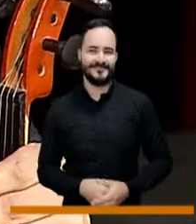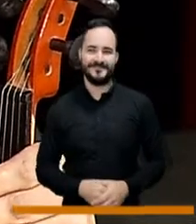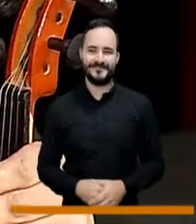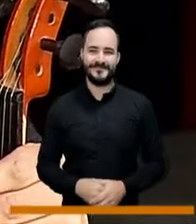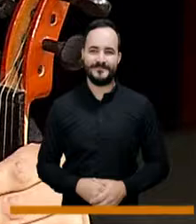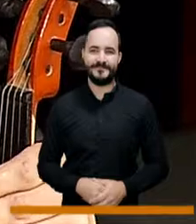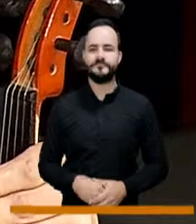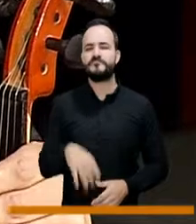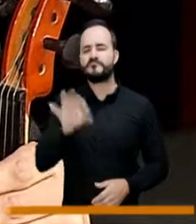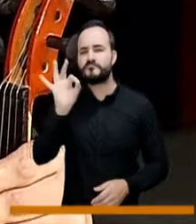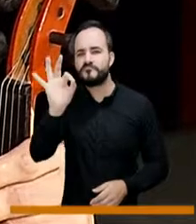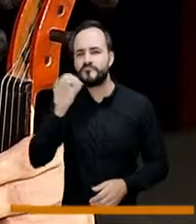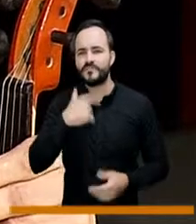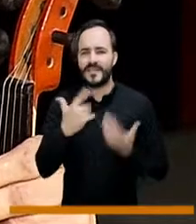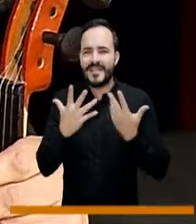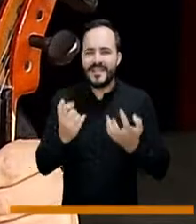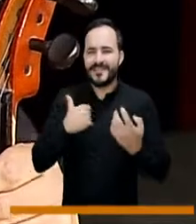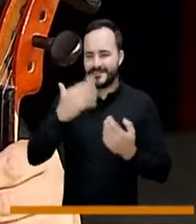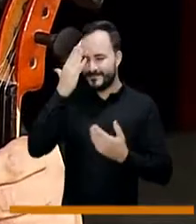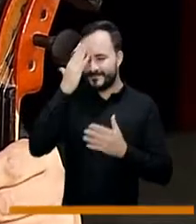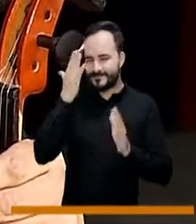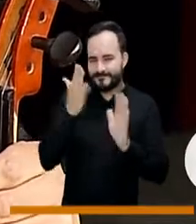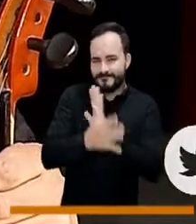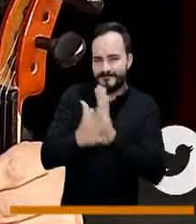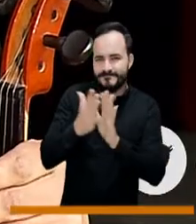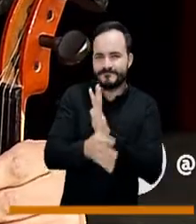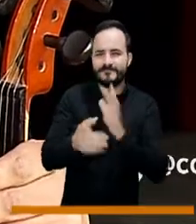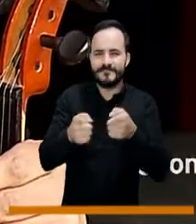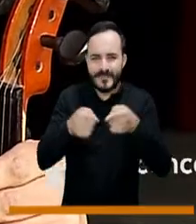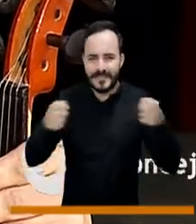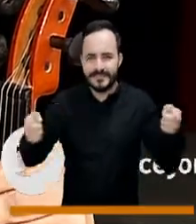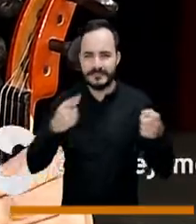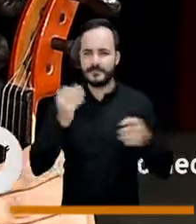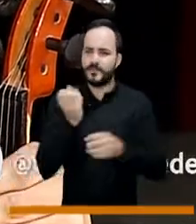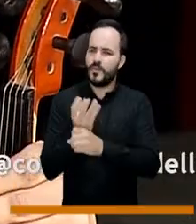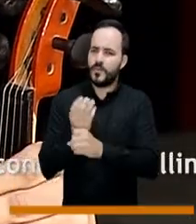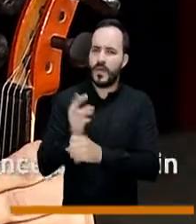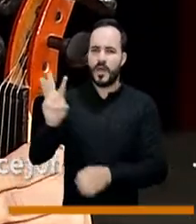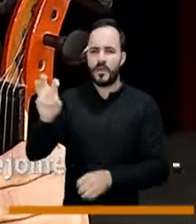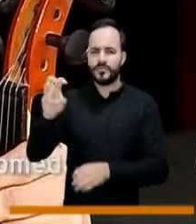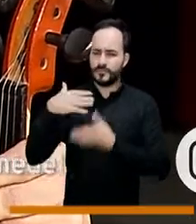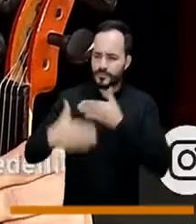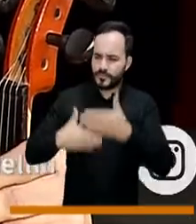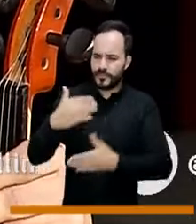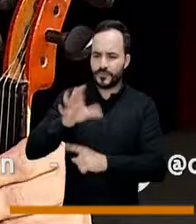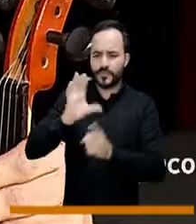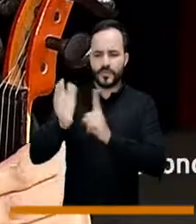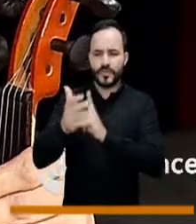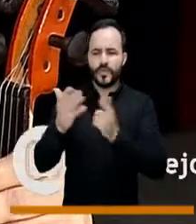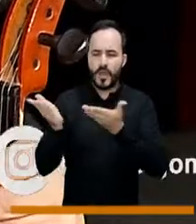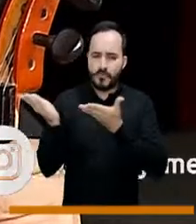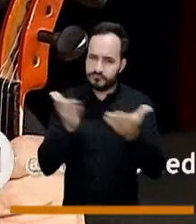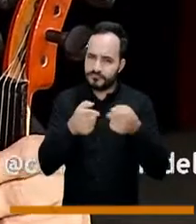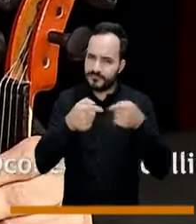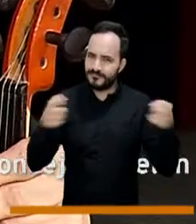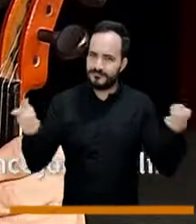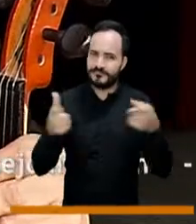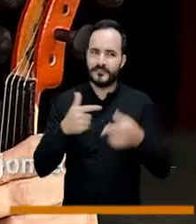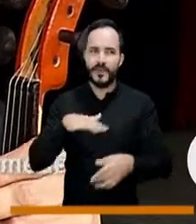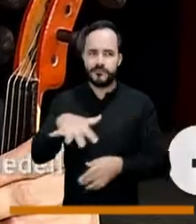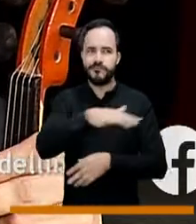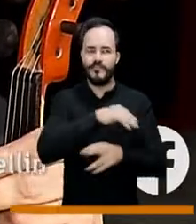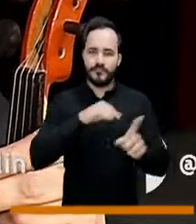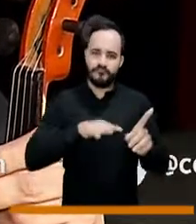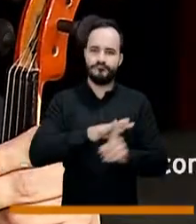porque nosotros trabajamos con niños, con adultos, con todos, todos los recibimos en este espacio y permitimos a través de